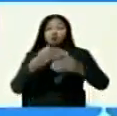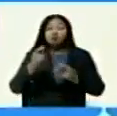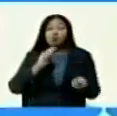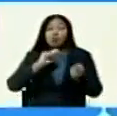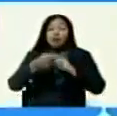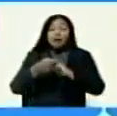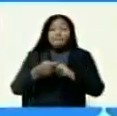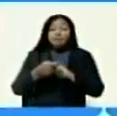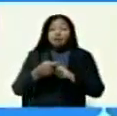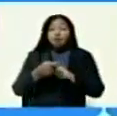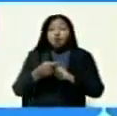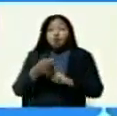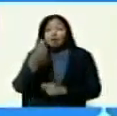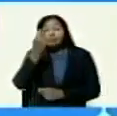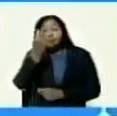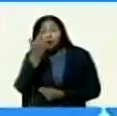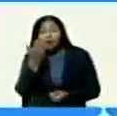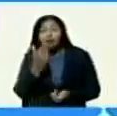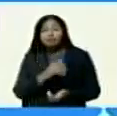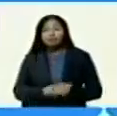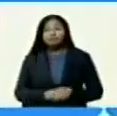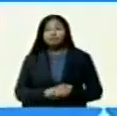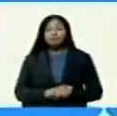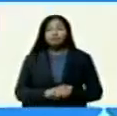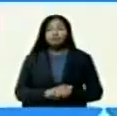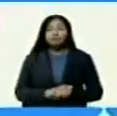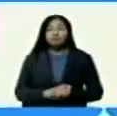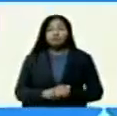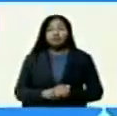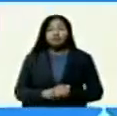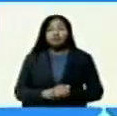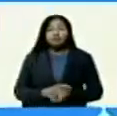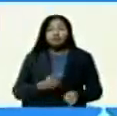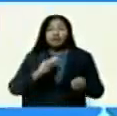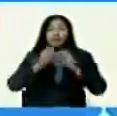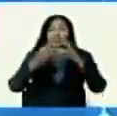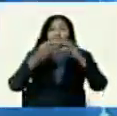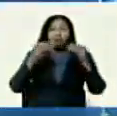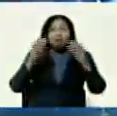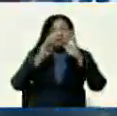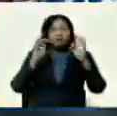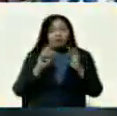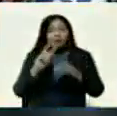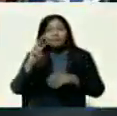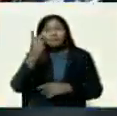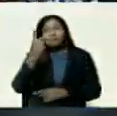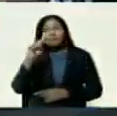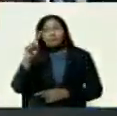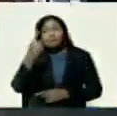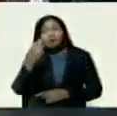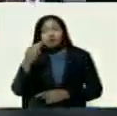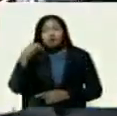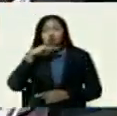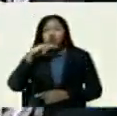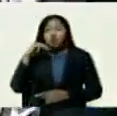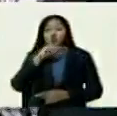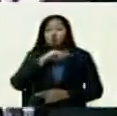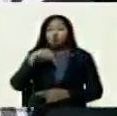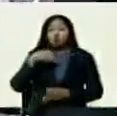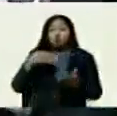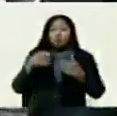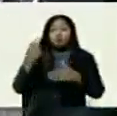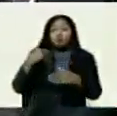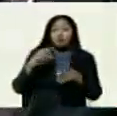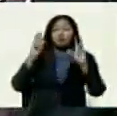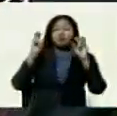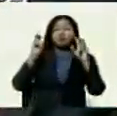proceso del mecanismo de reexpresión, donde a partir del 1 de octubre nosotros vamos a tener